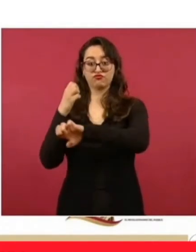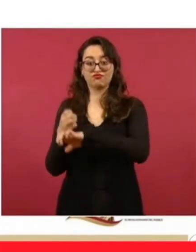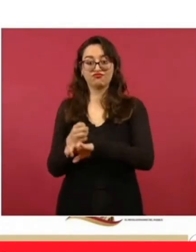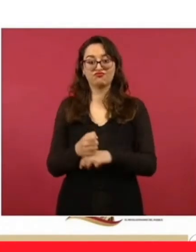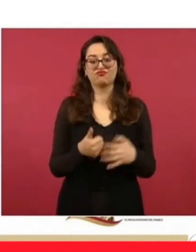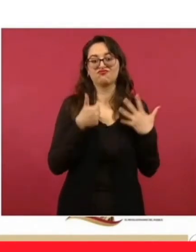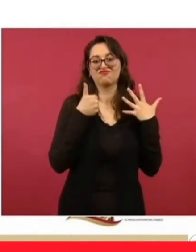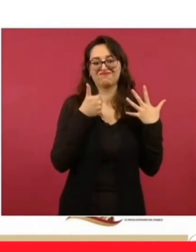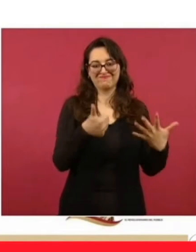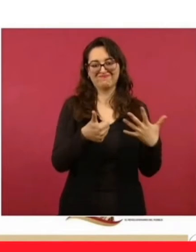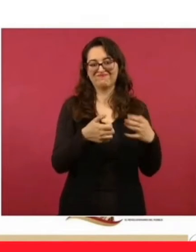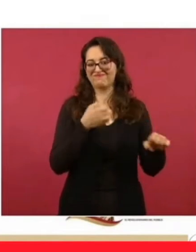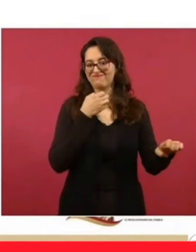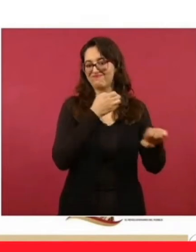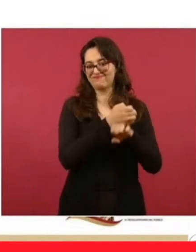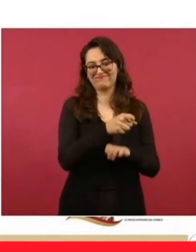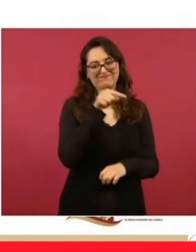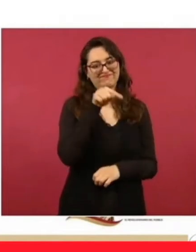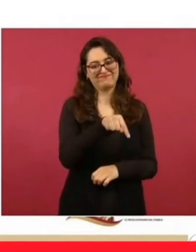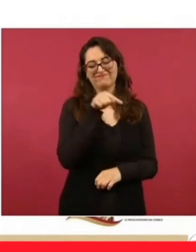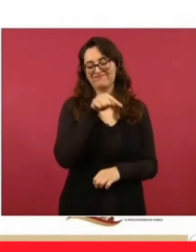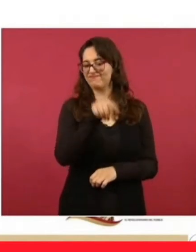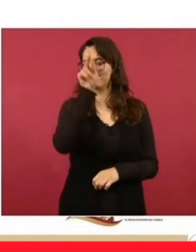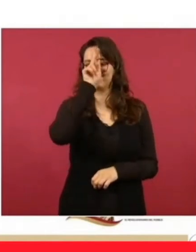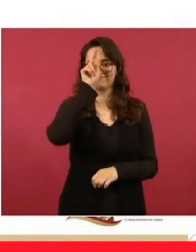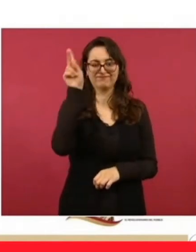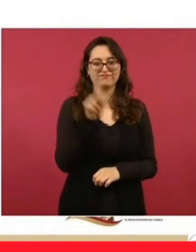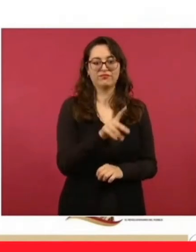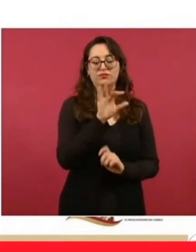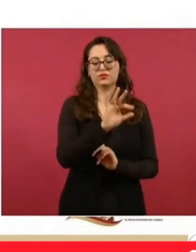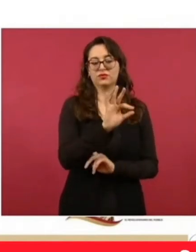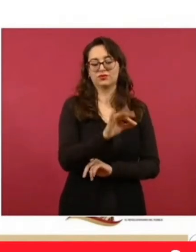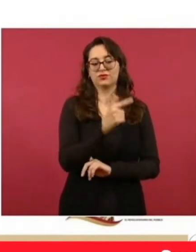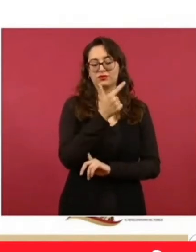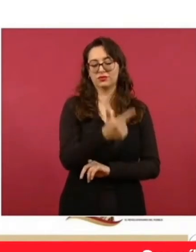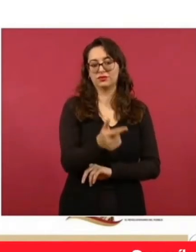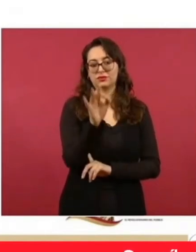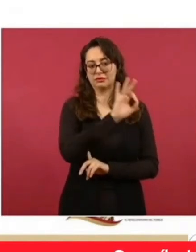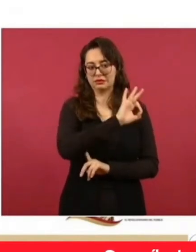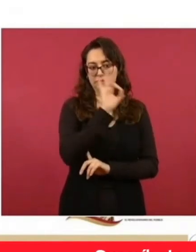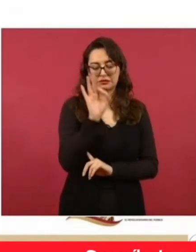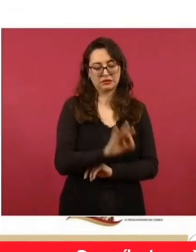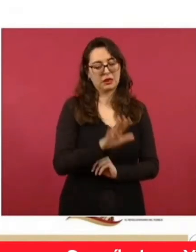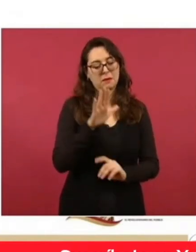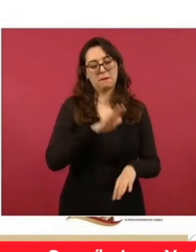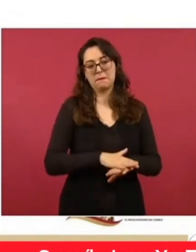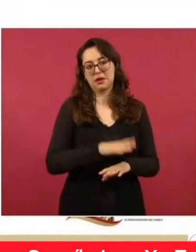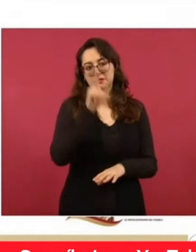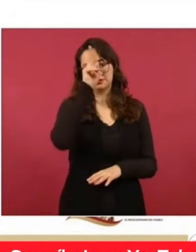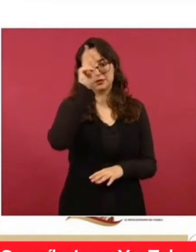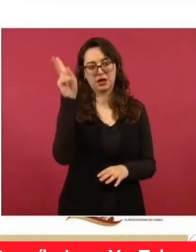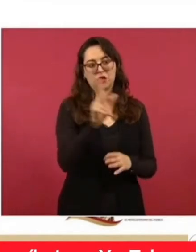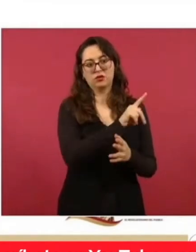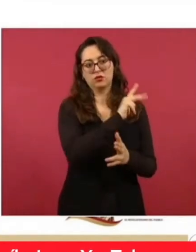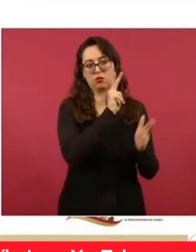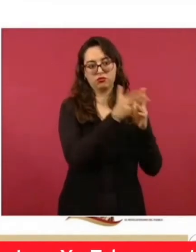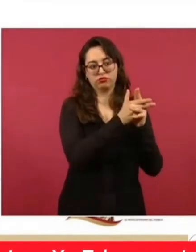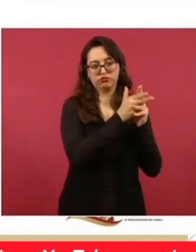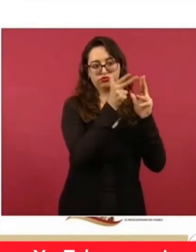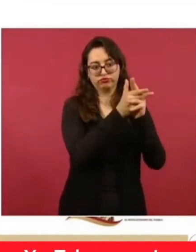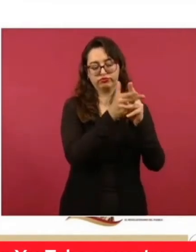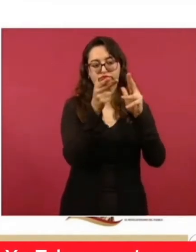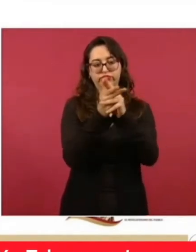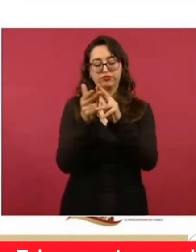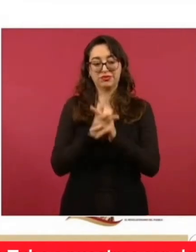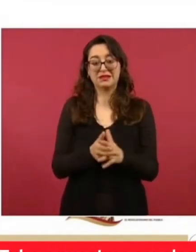estados concentran el 47.5 del total de los delitos que se cometen en